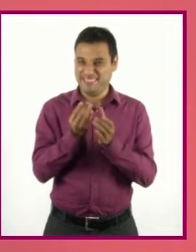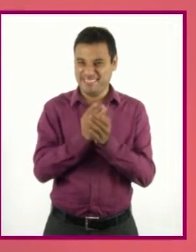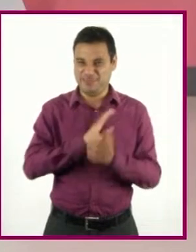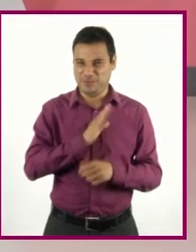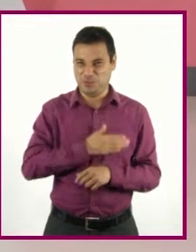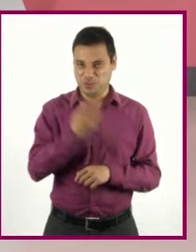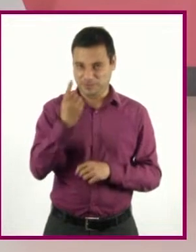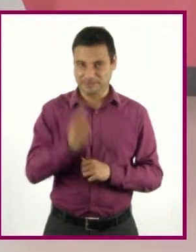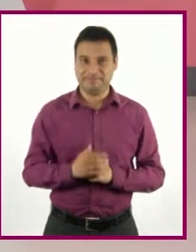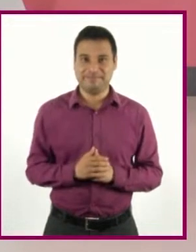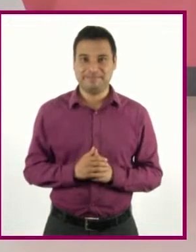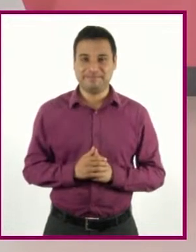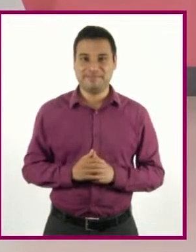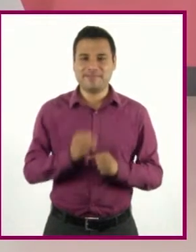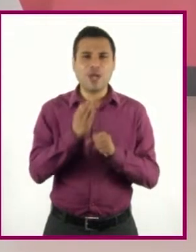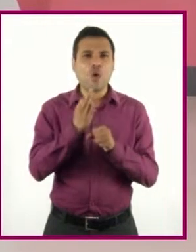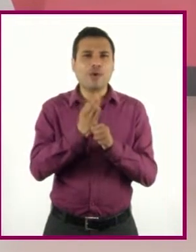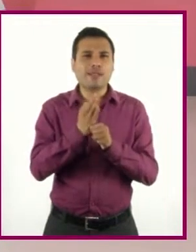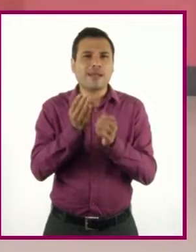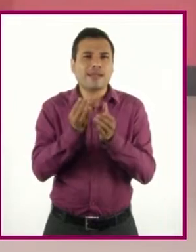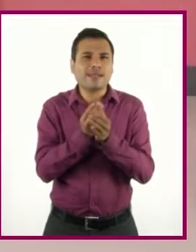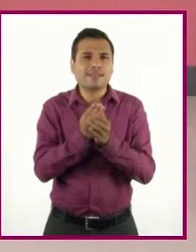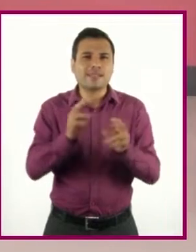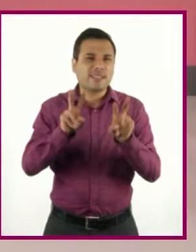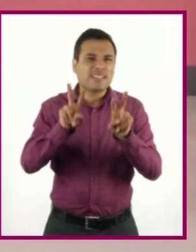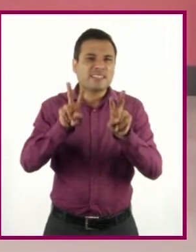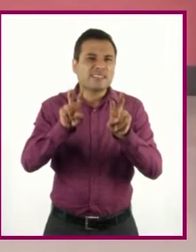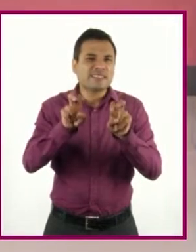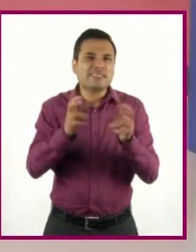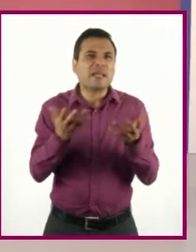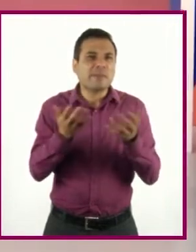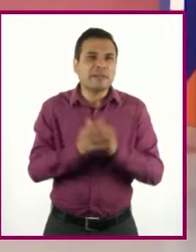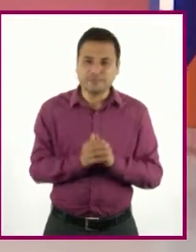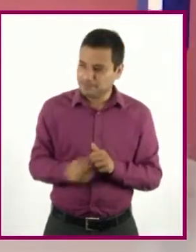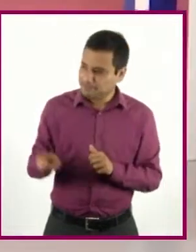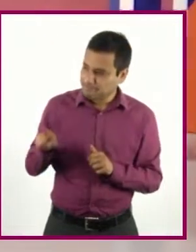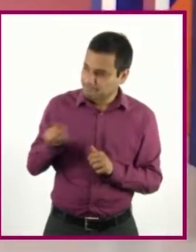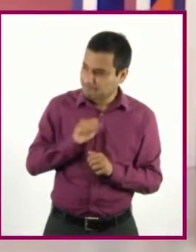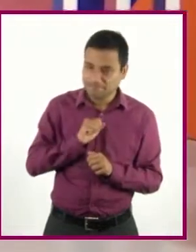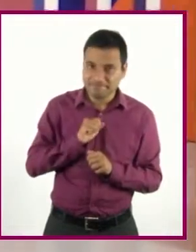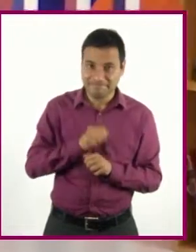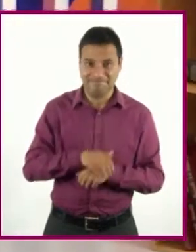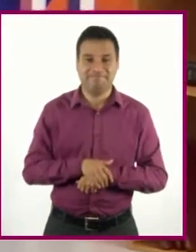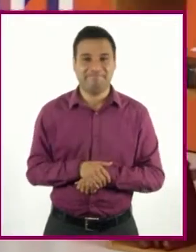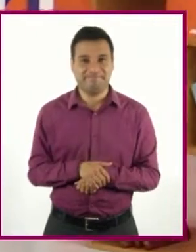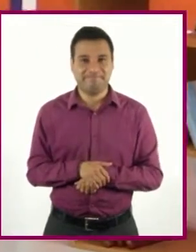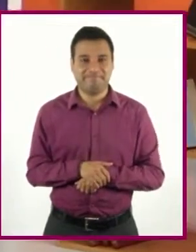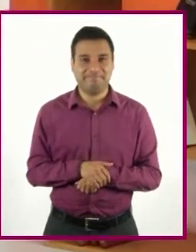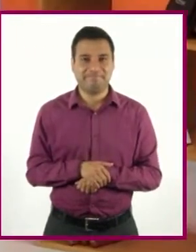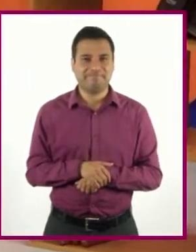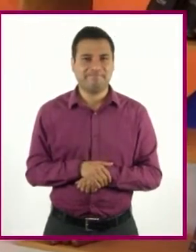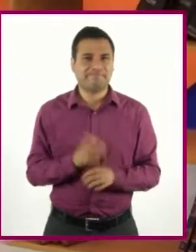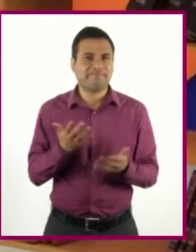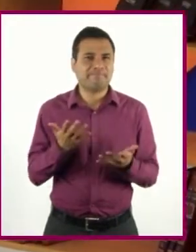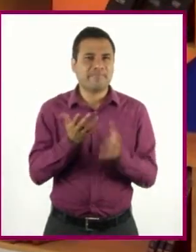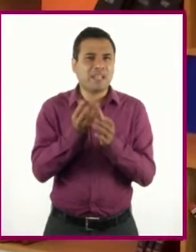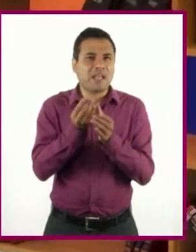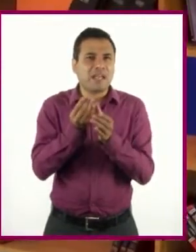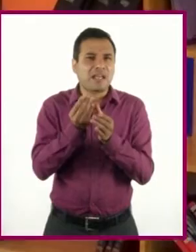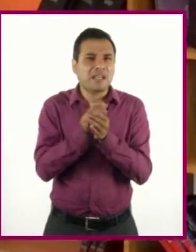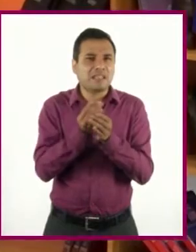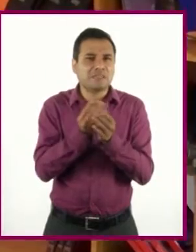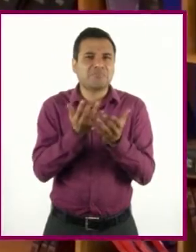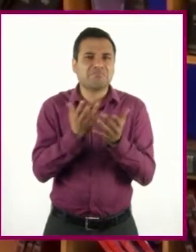Materna 1. En esta sesión hablaremos sobre qué quieres preguntar y para qué. Y concretamente nos centraremos